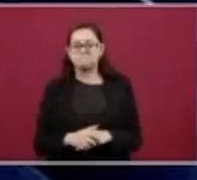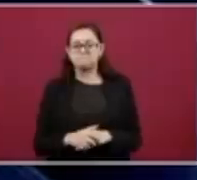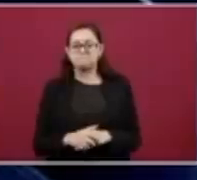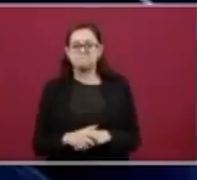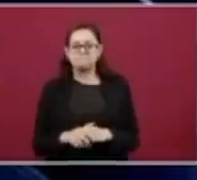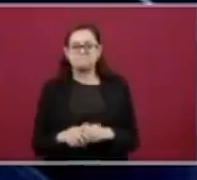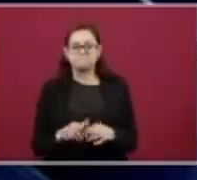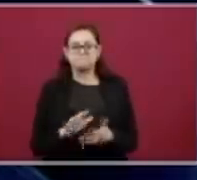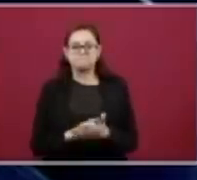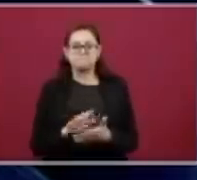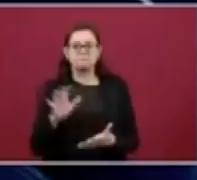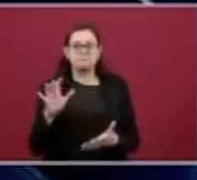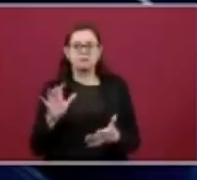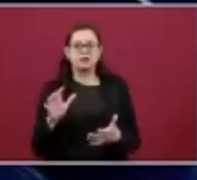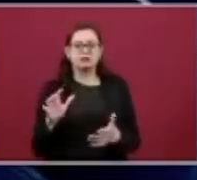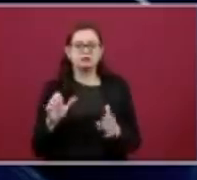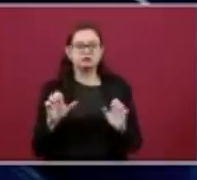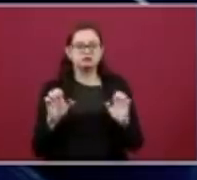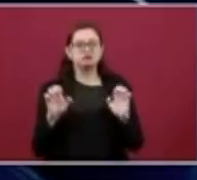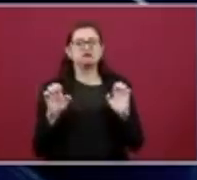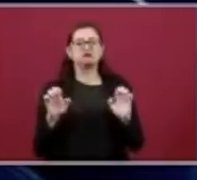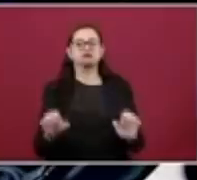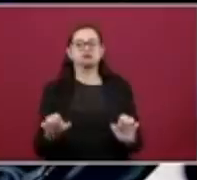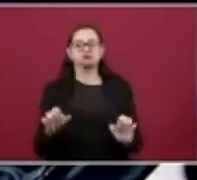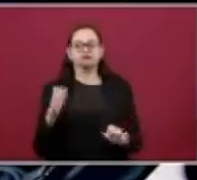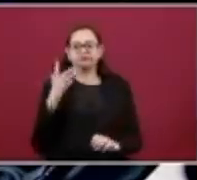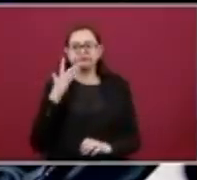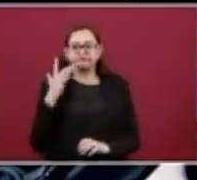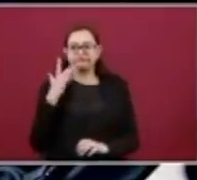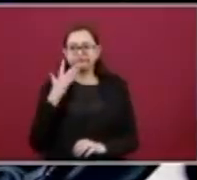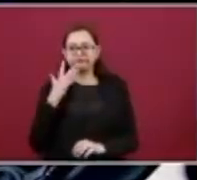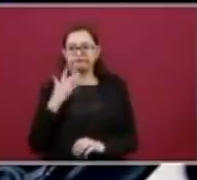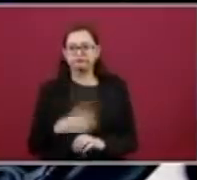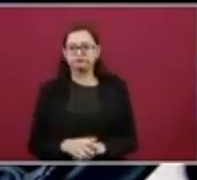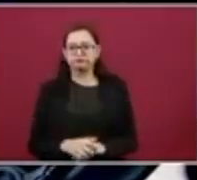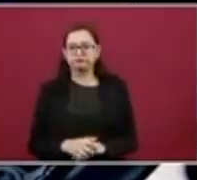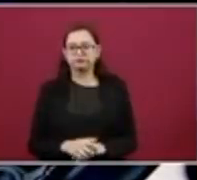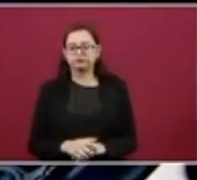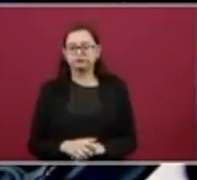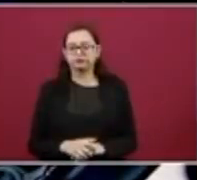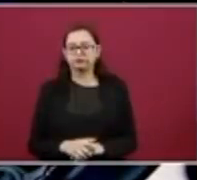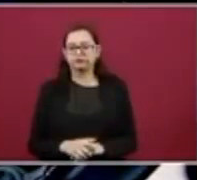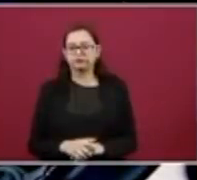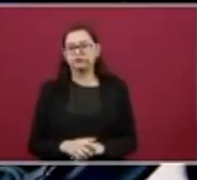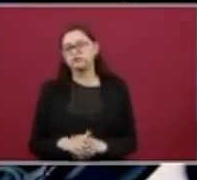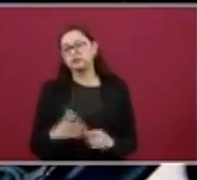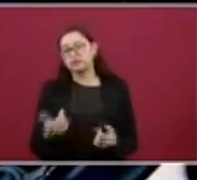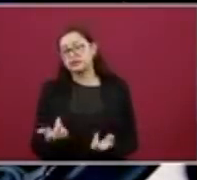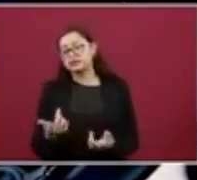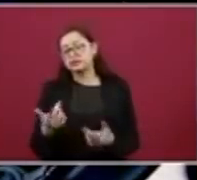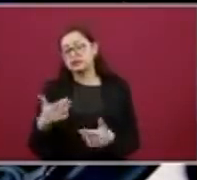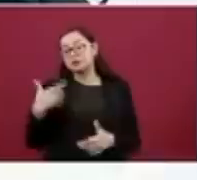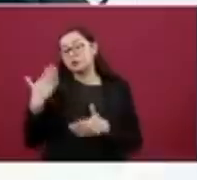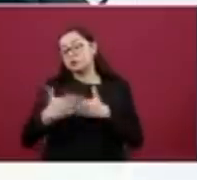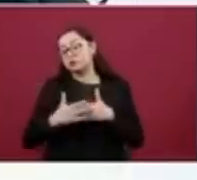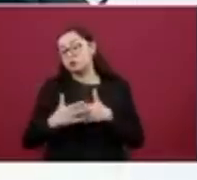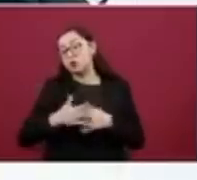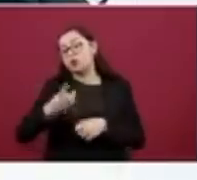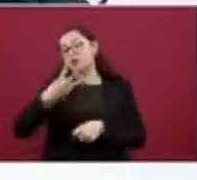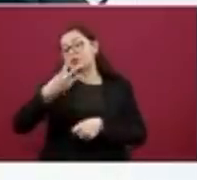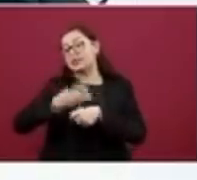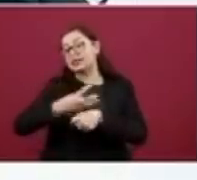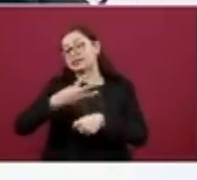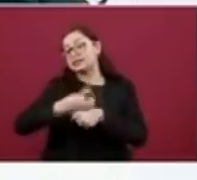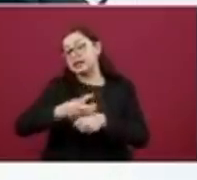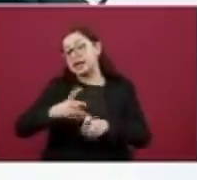la mayor parte de los 66 son de lujo. Esta es la tercera, o mejor dicho, en el caso de los vehículos